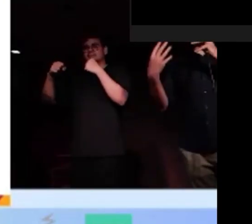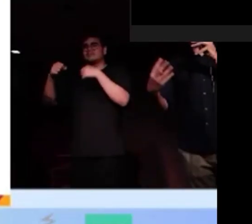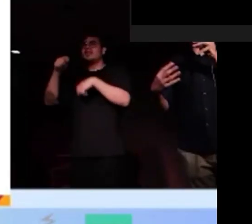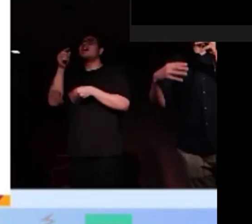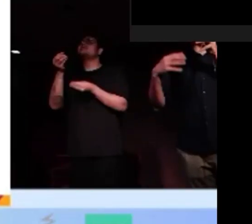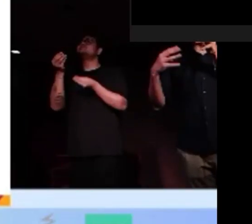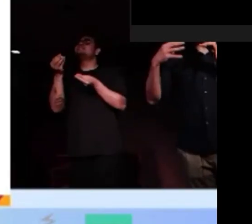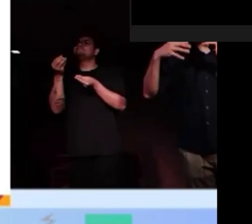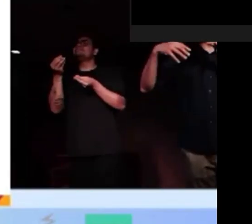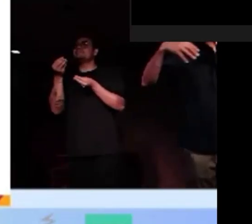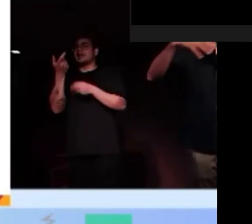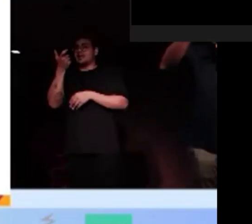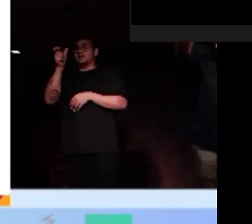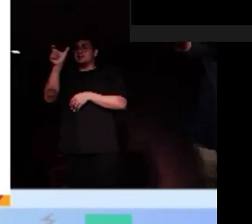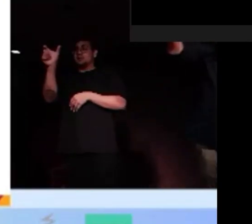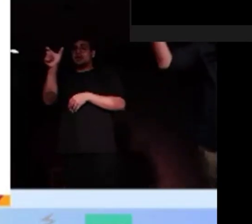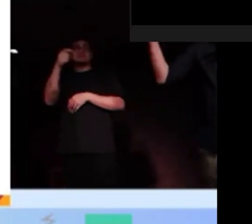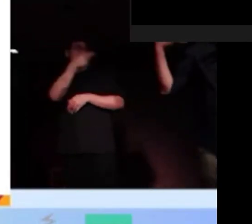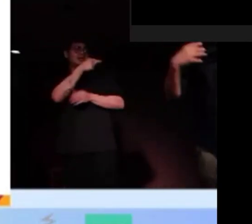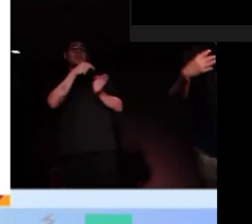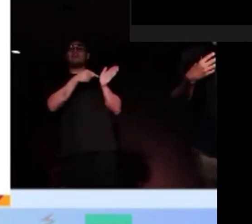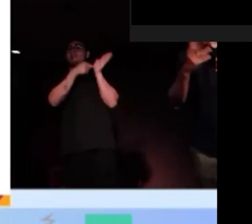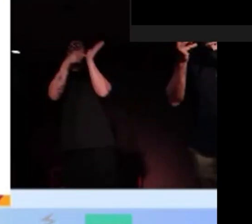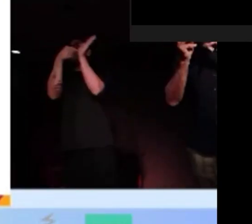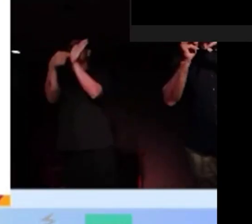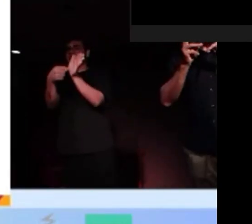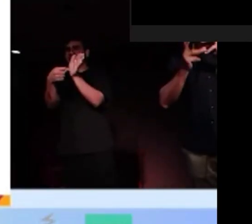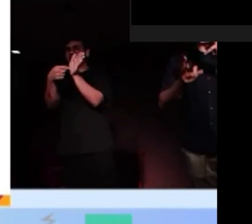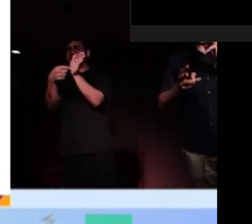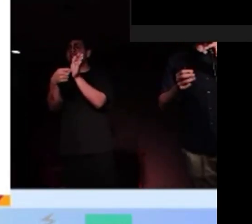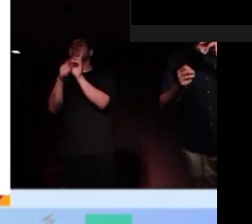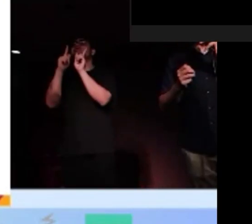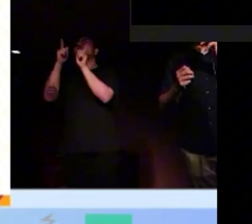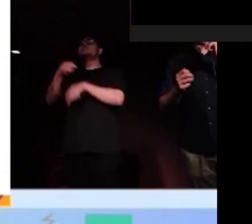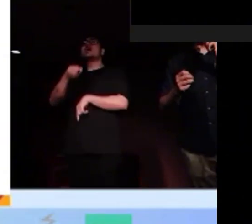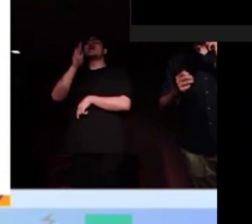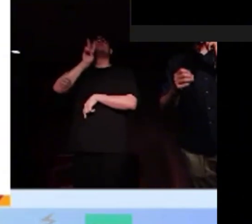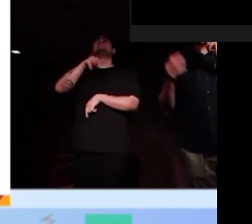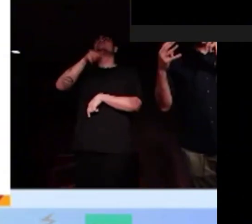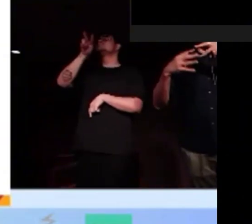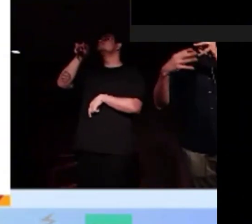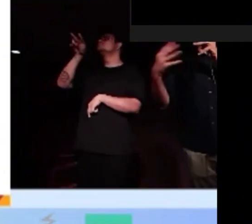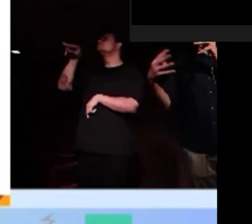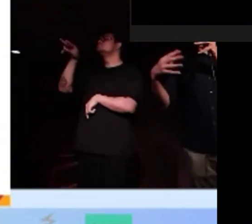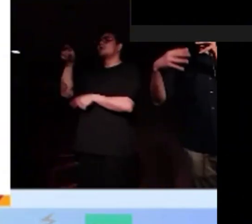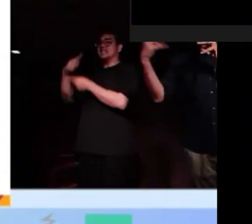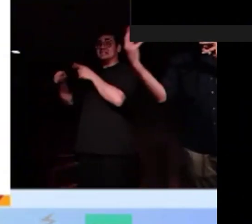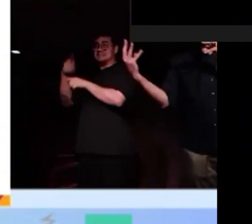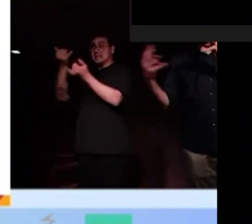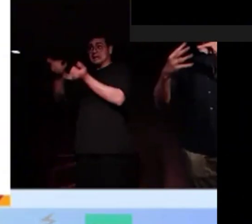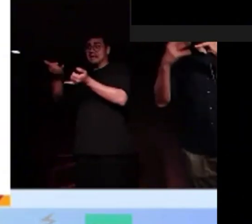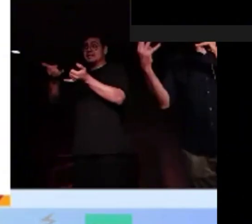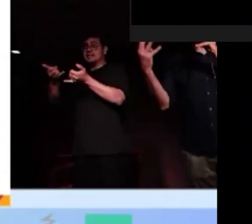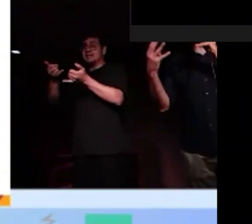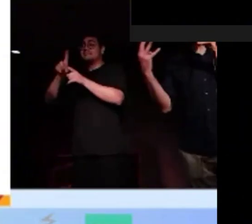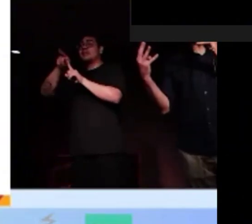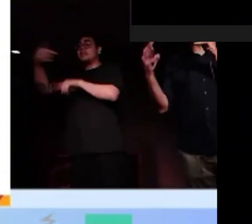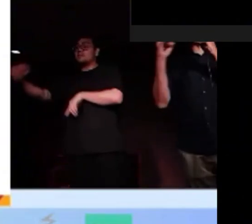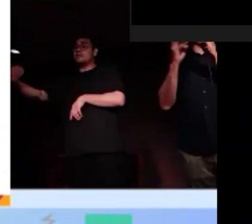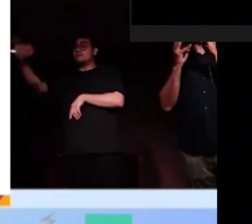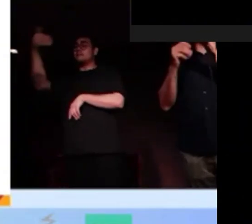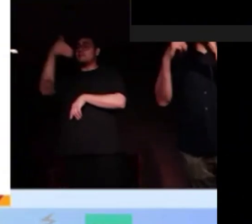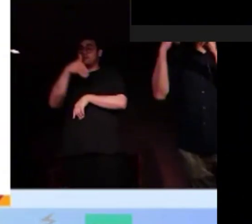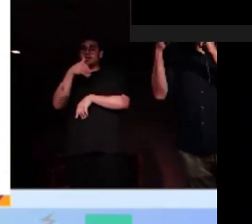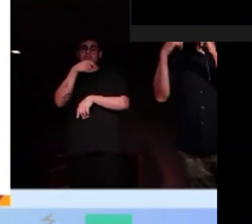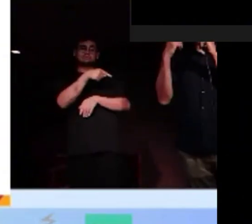sus videos, podían visitar el centro cultural guiados por intérpretes de lengua de señas, y después venían al auditorio a hacer sus presentaciones.